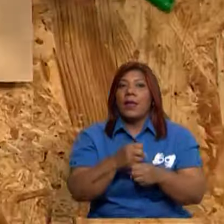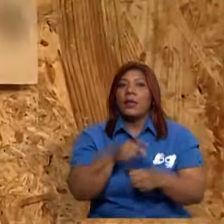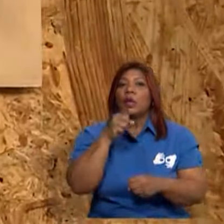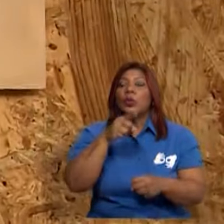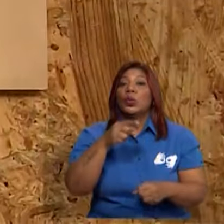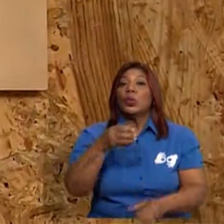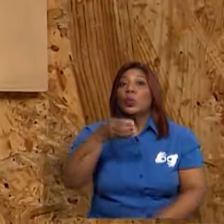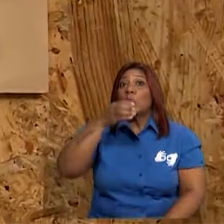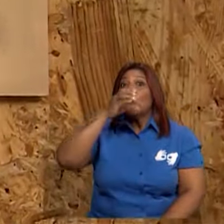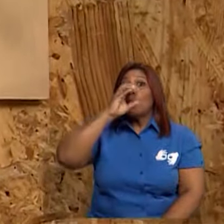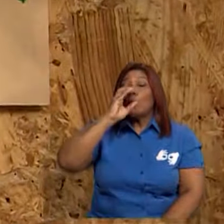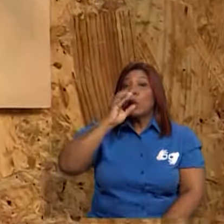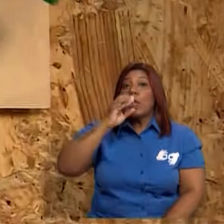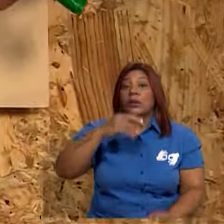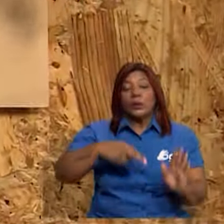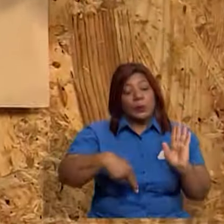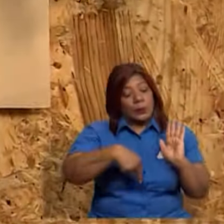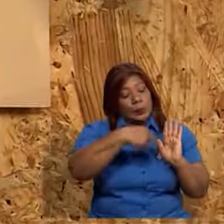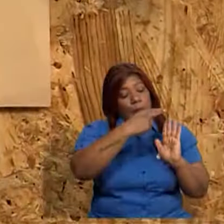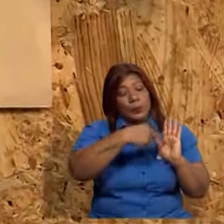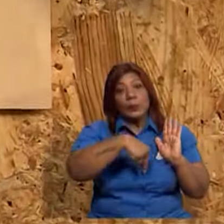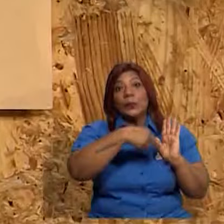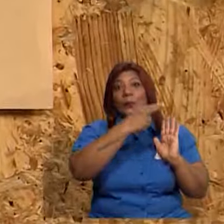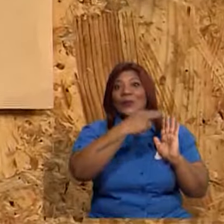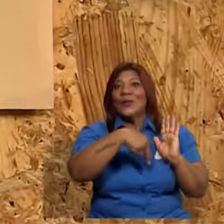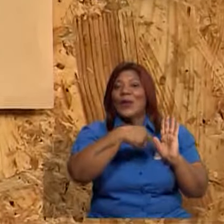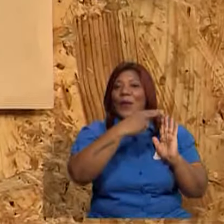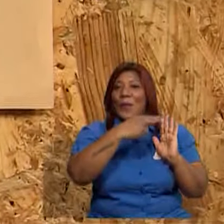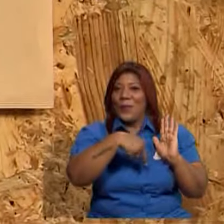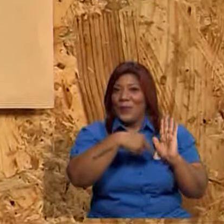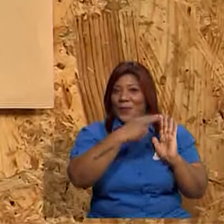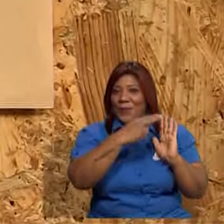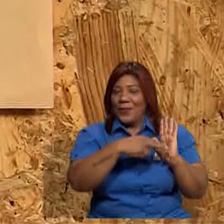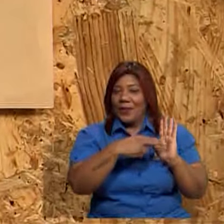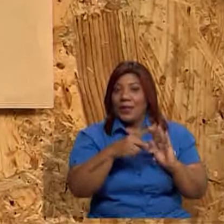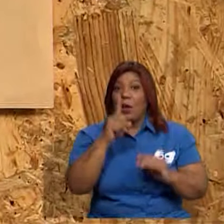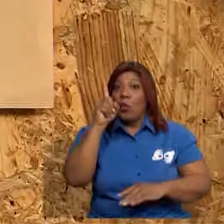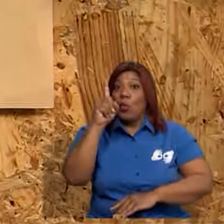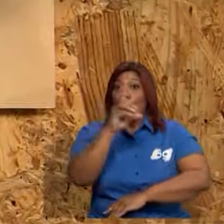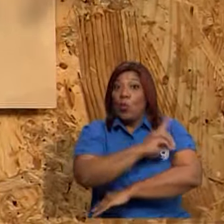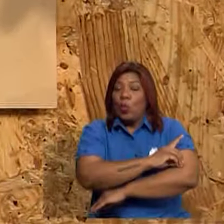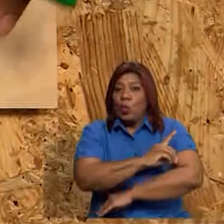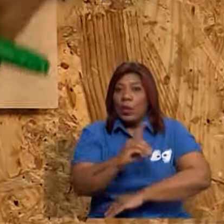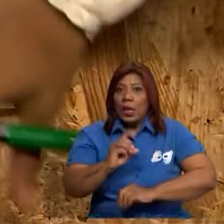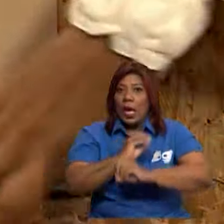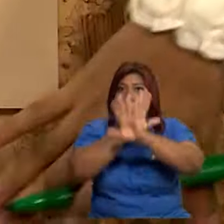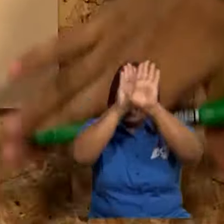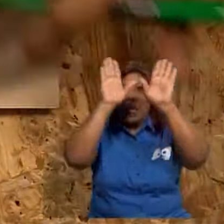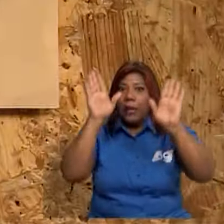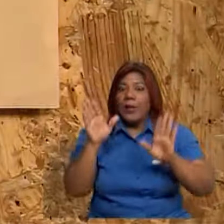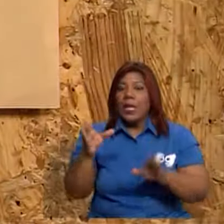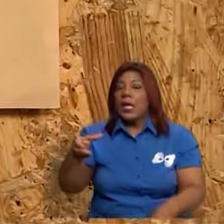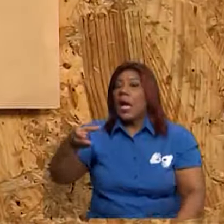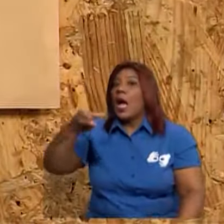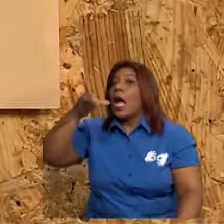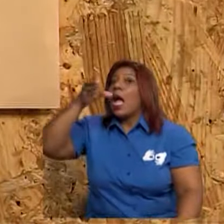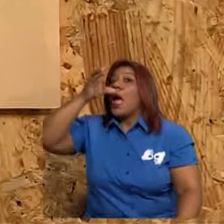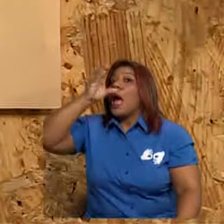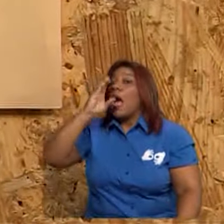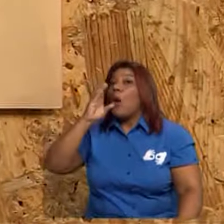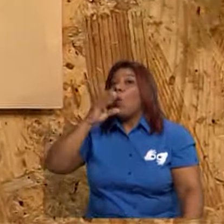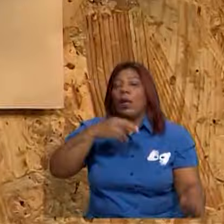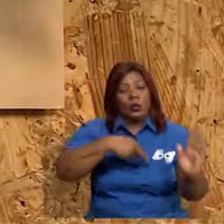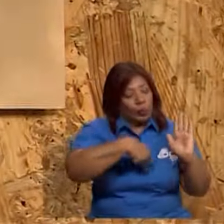pintes un vaso cada vez que tomas agua durante todo el día. Entonces, de esta forma va a ser mucho más fácil